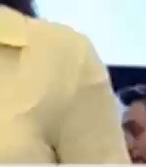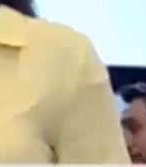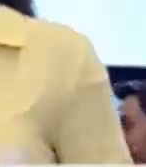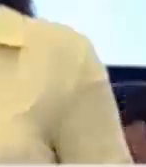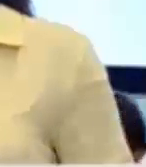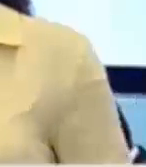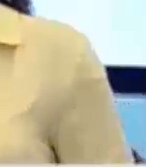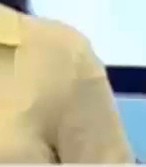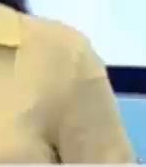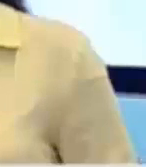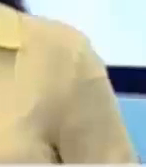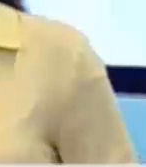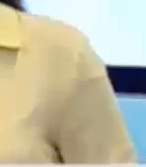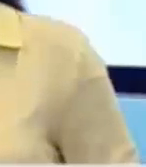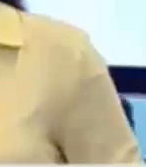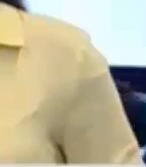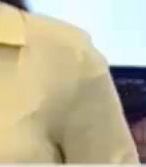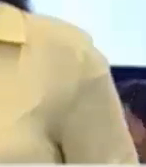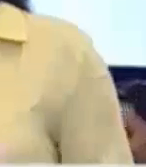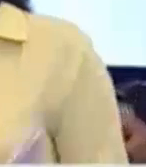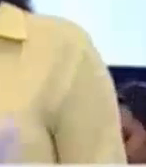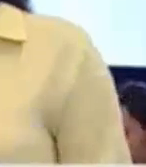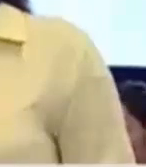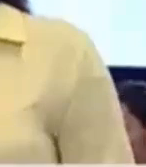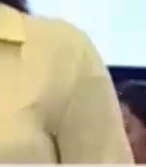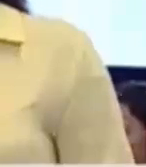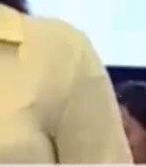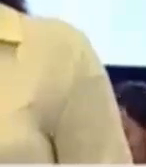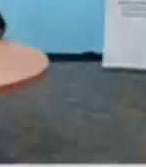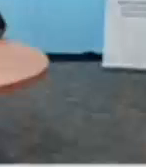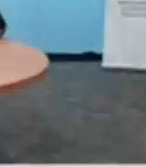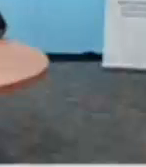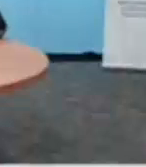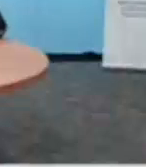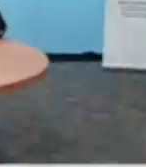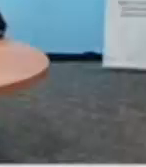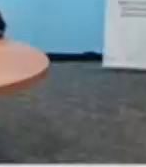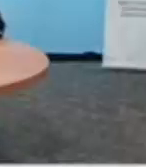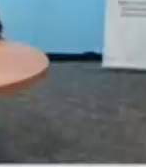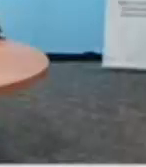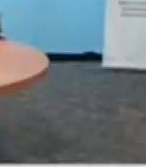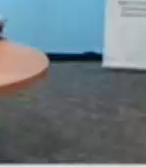se estarán desarrollando diversas mesas de trabajo. Acompáñanos.